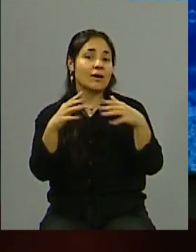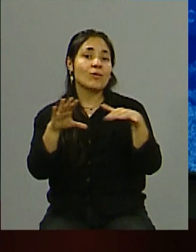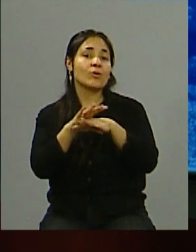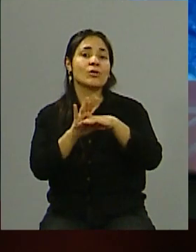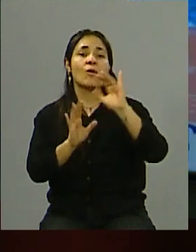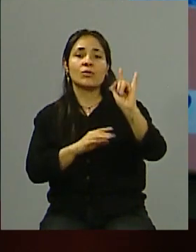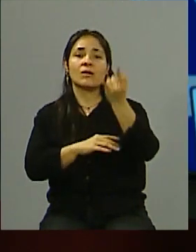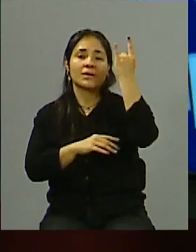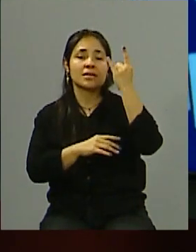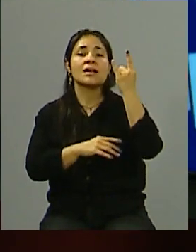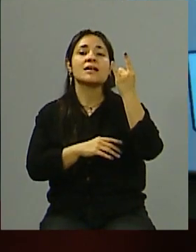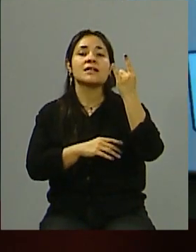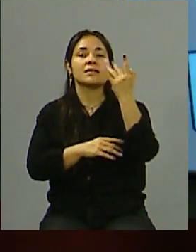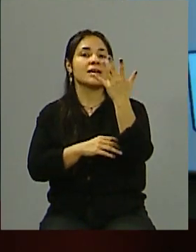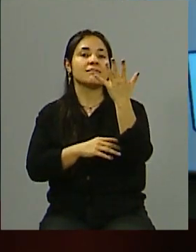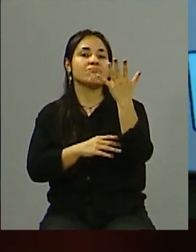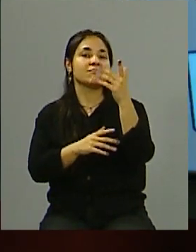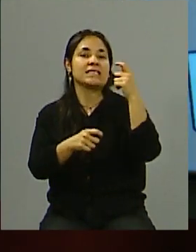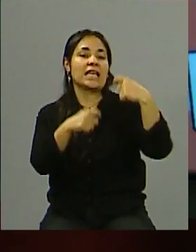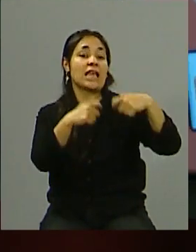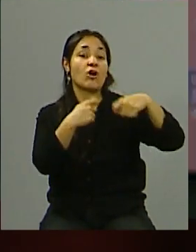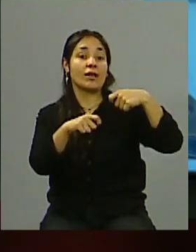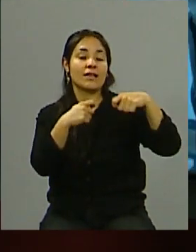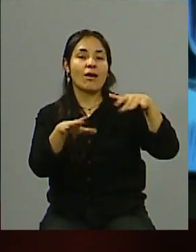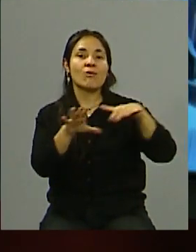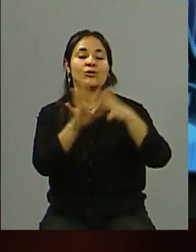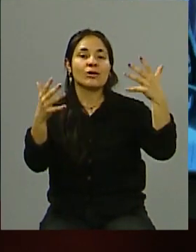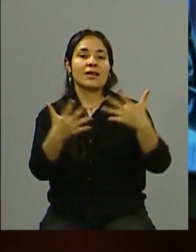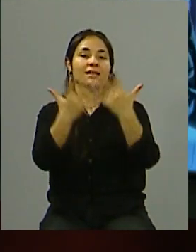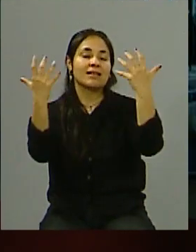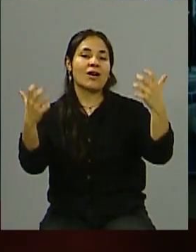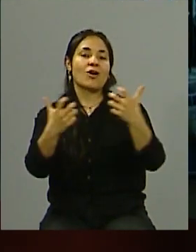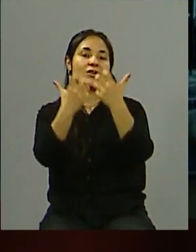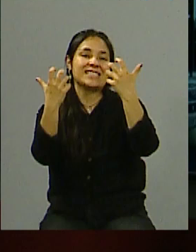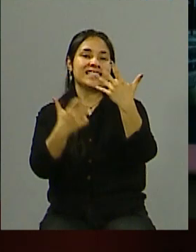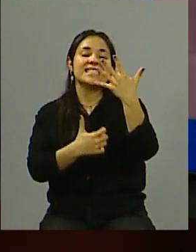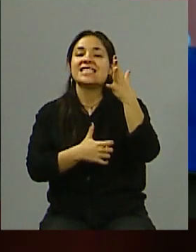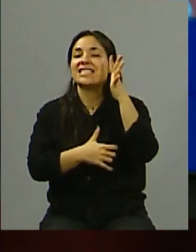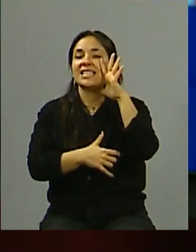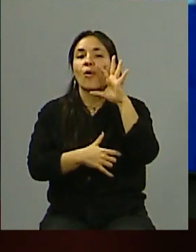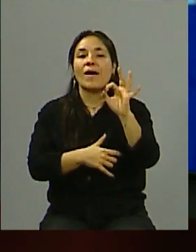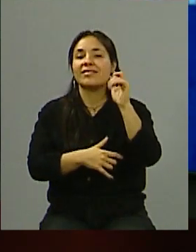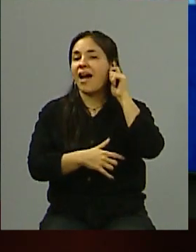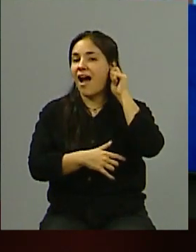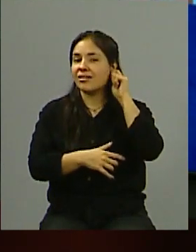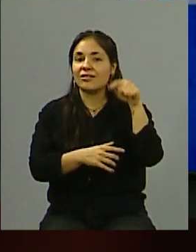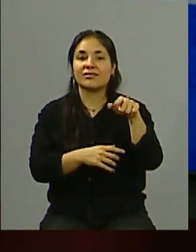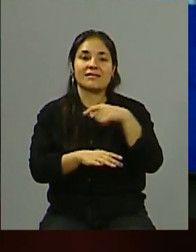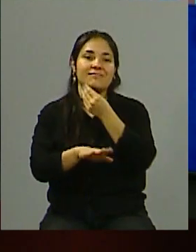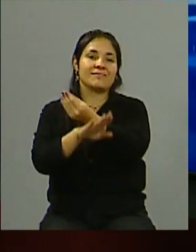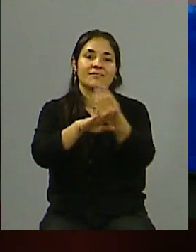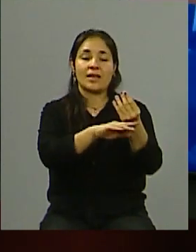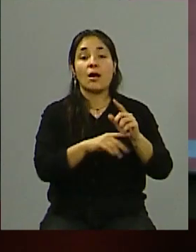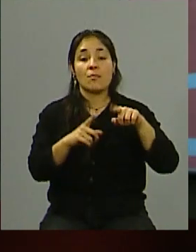Estero cumplía 50 años. Bueno, allí se aprovechó entonces para que sea la sede. El próximo será el domingo que viene,